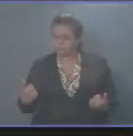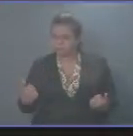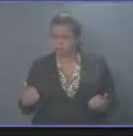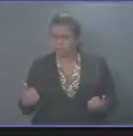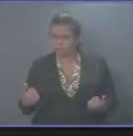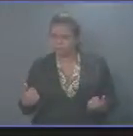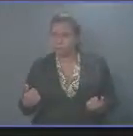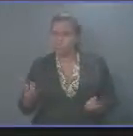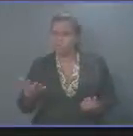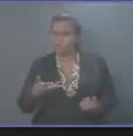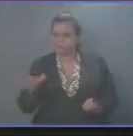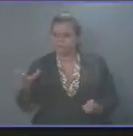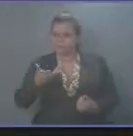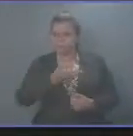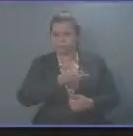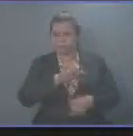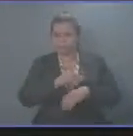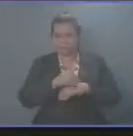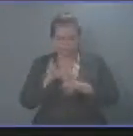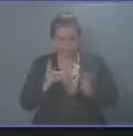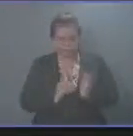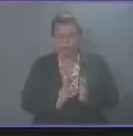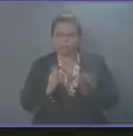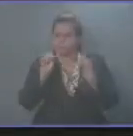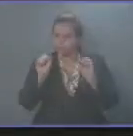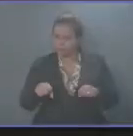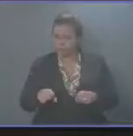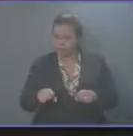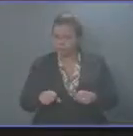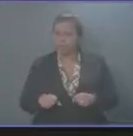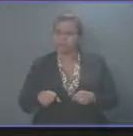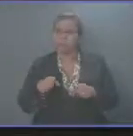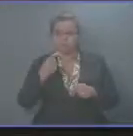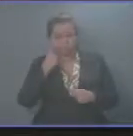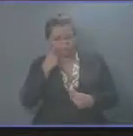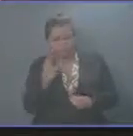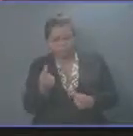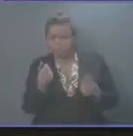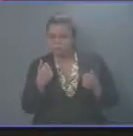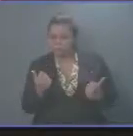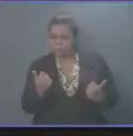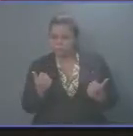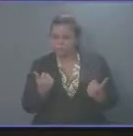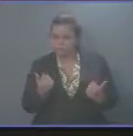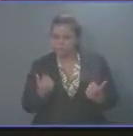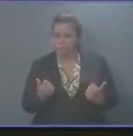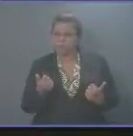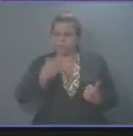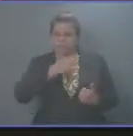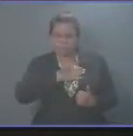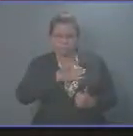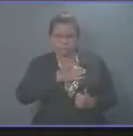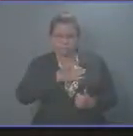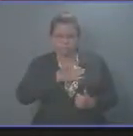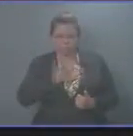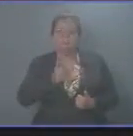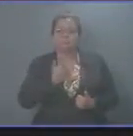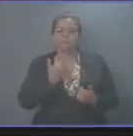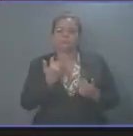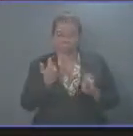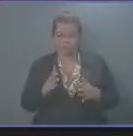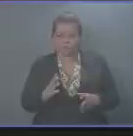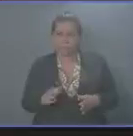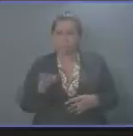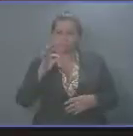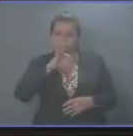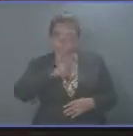hace a nosotros los diputados y las diputadas velar de este bien. Enhorabuena por la dignificación, pero también